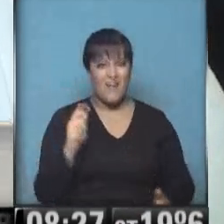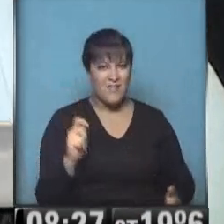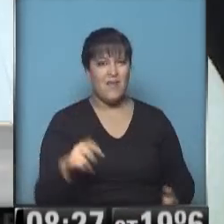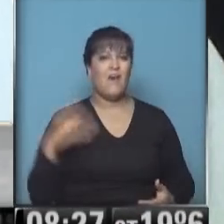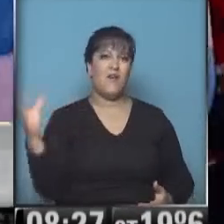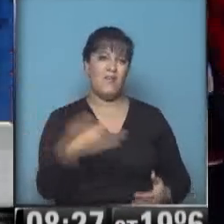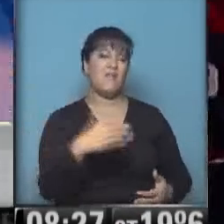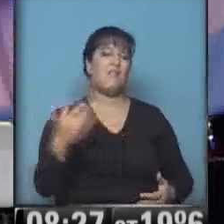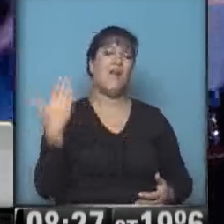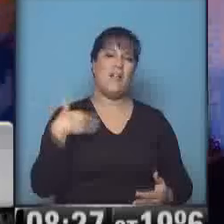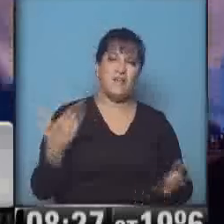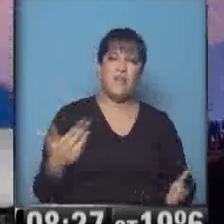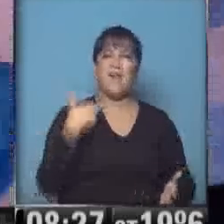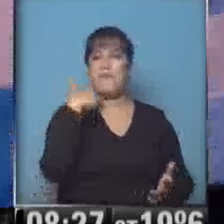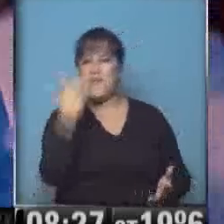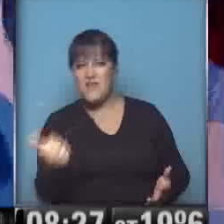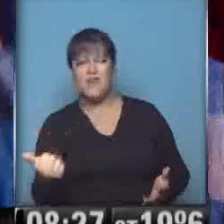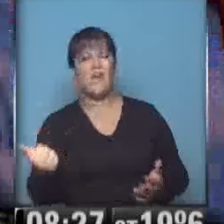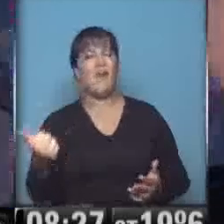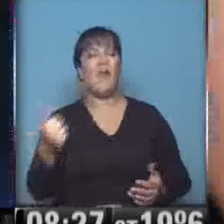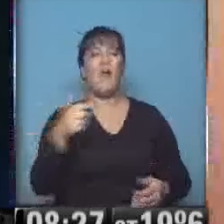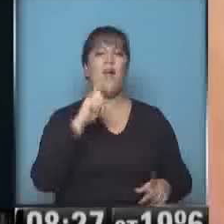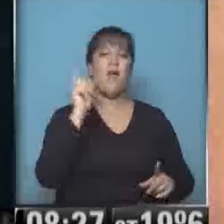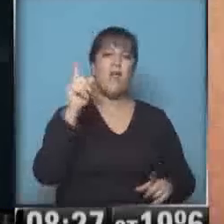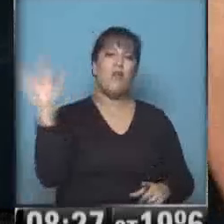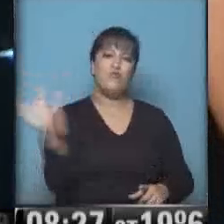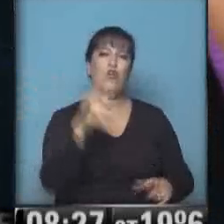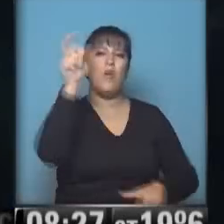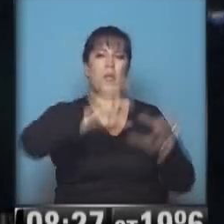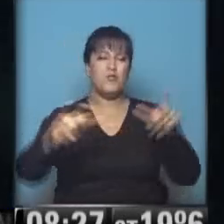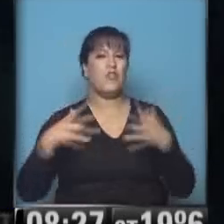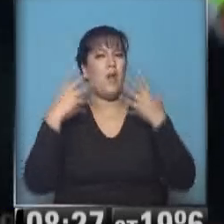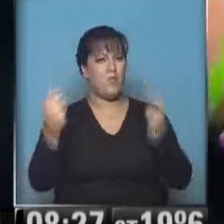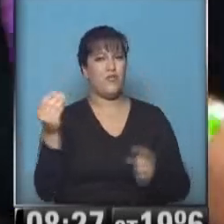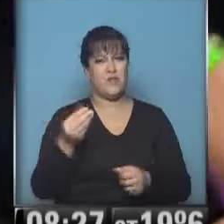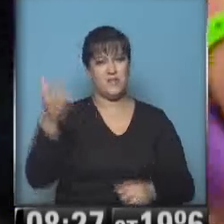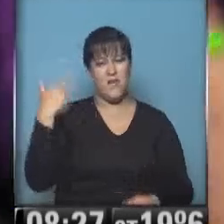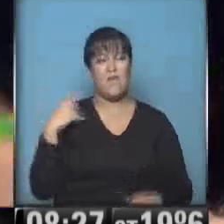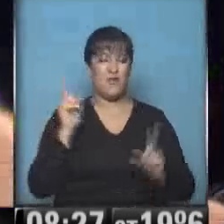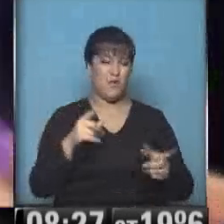Argentina, a mi hija, a todo mi equipo y a toda la gente que me estuvo apoyando el sábado.